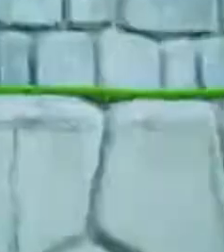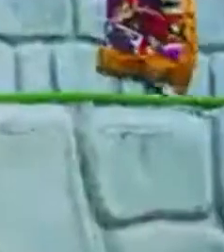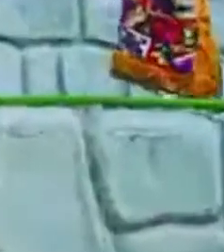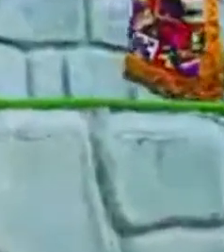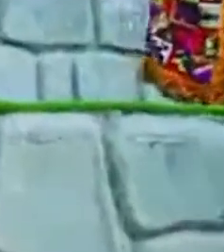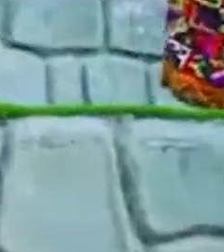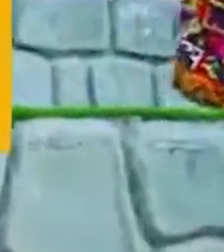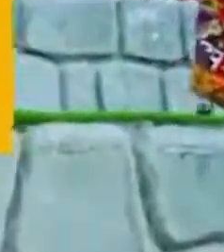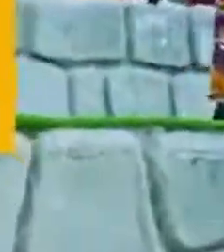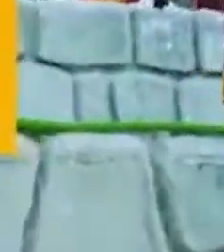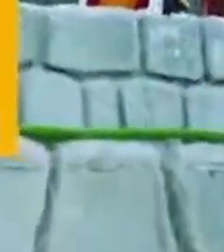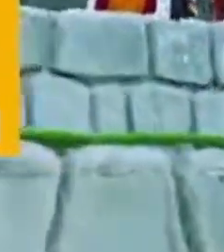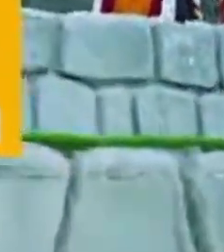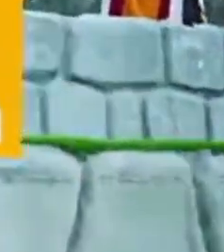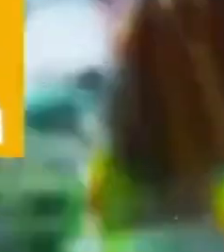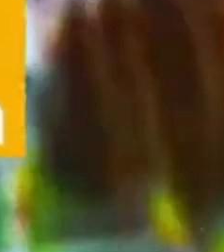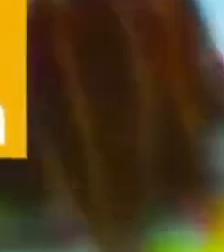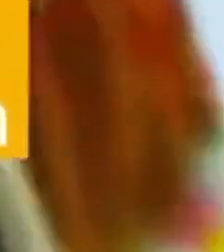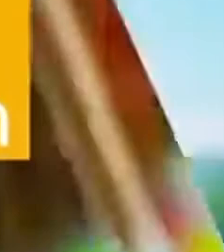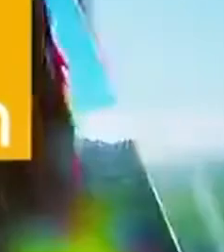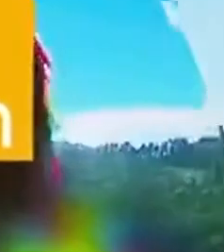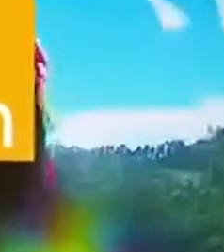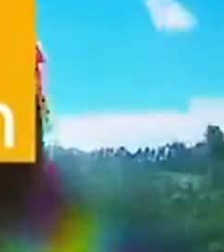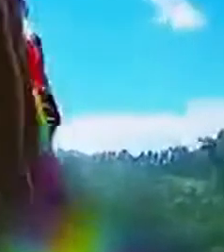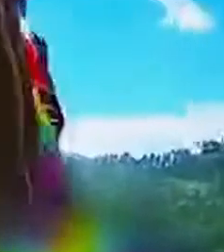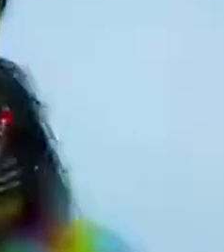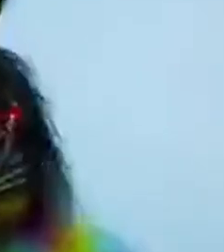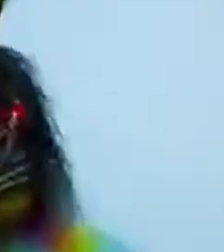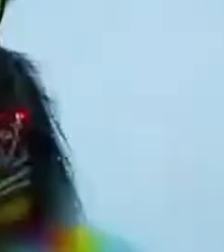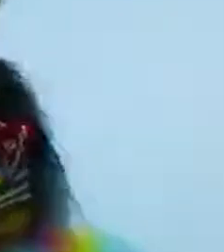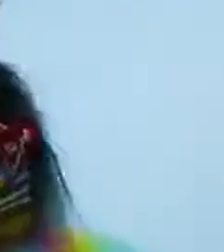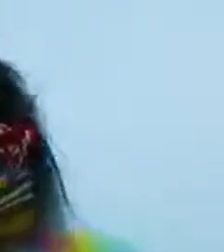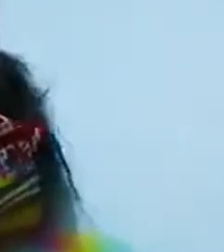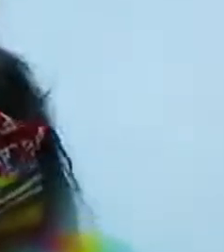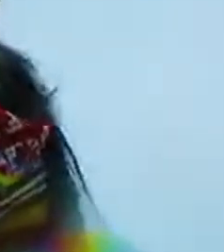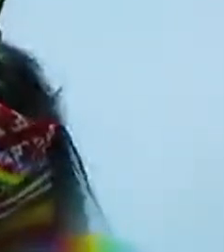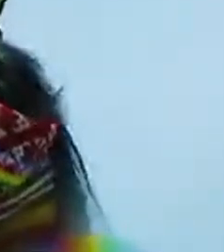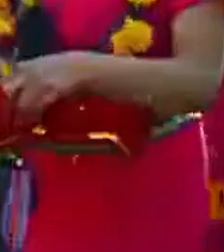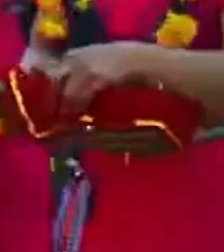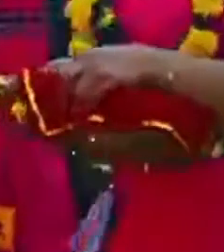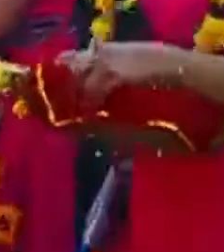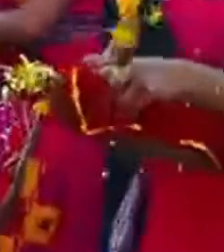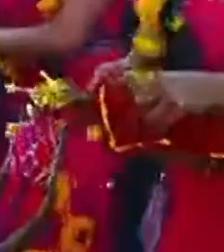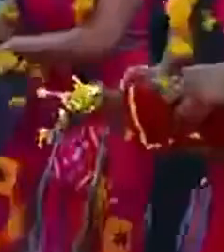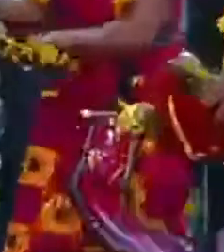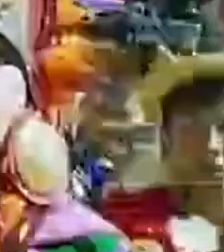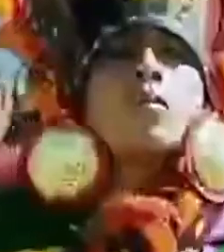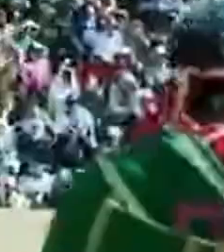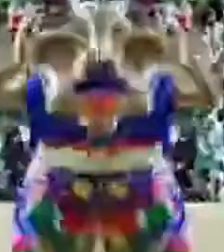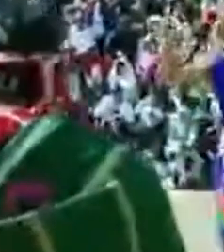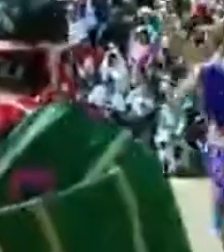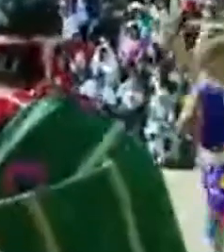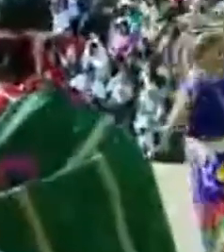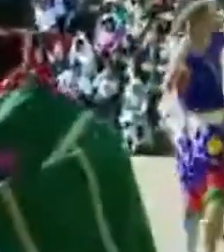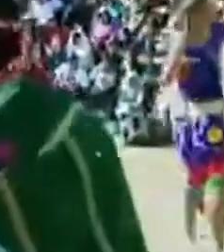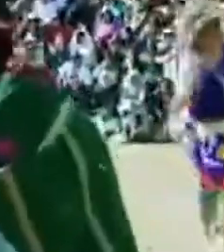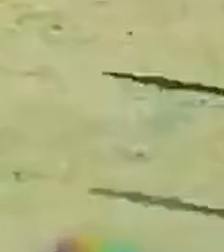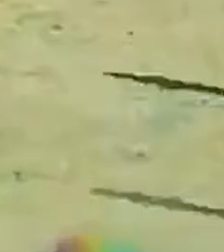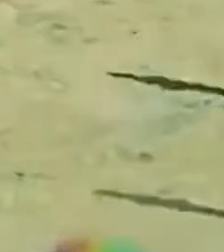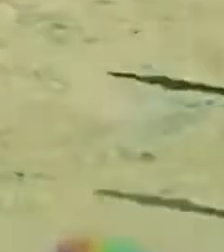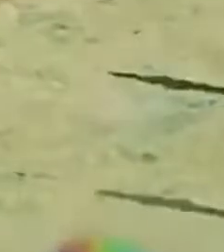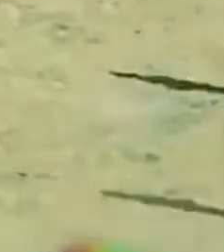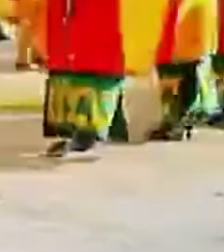En vivo desde las 11 de la mañana, participe de la más imponente escenificación cultural que celebra la grandeza del Cusco y